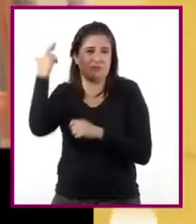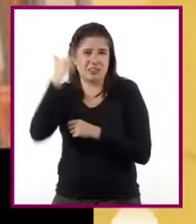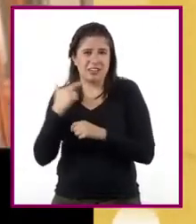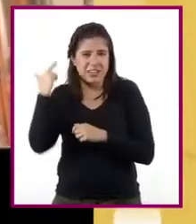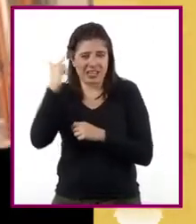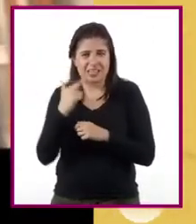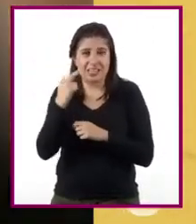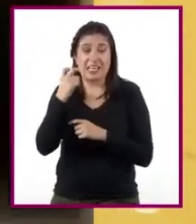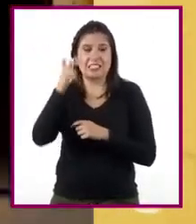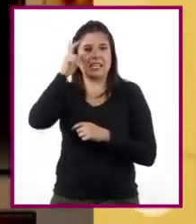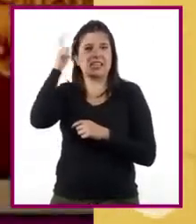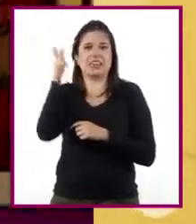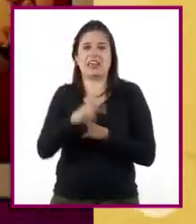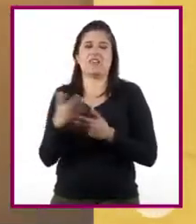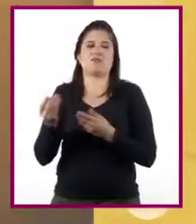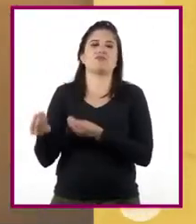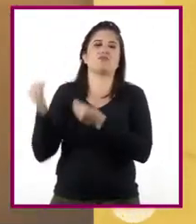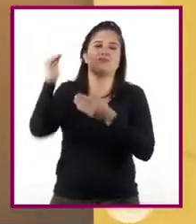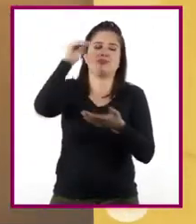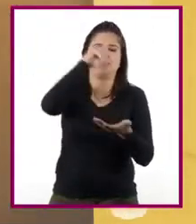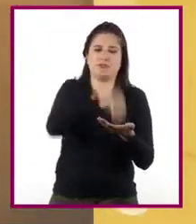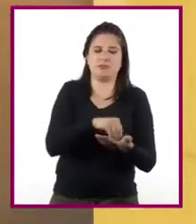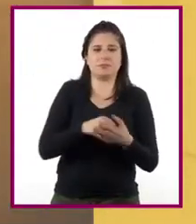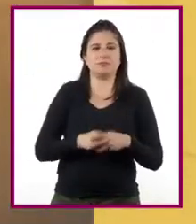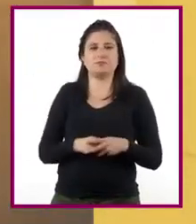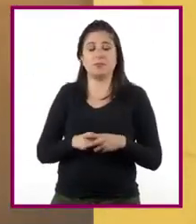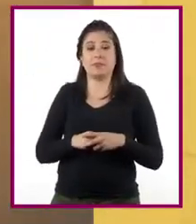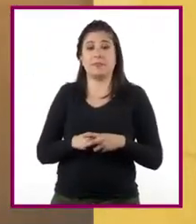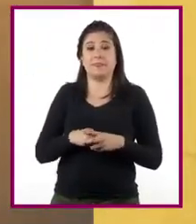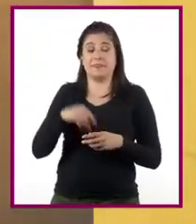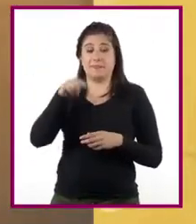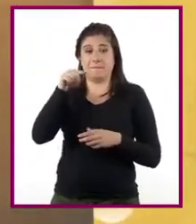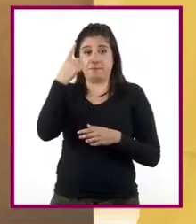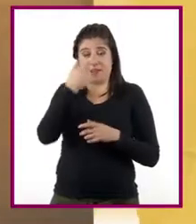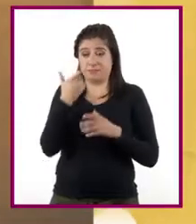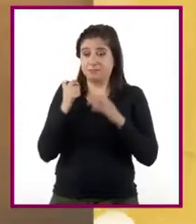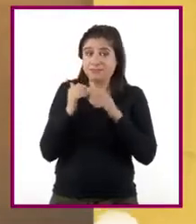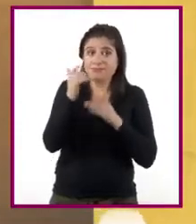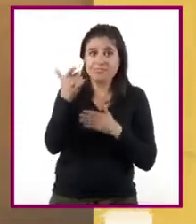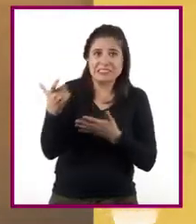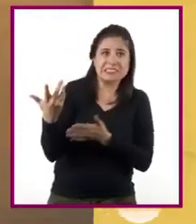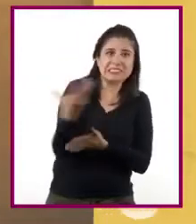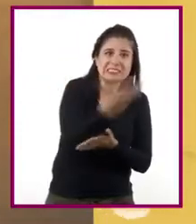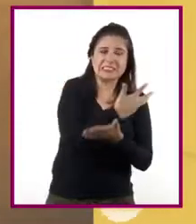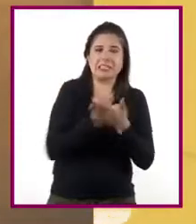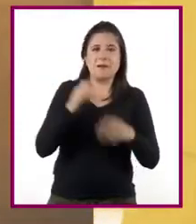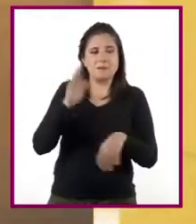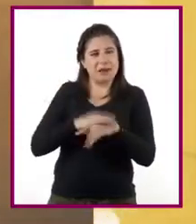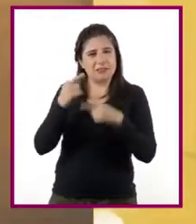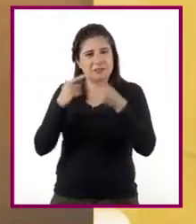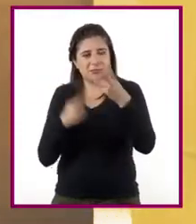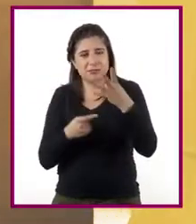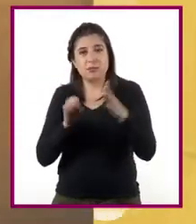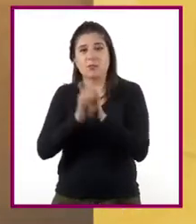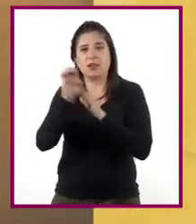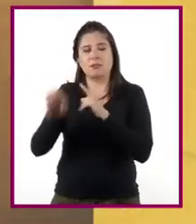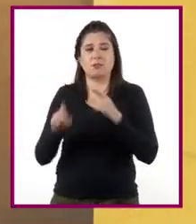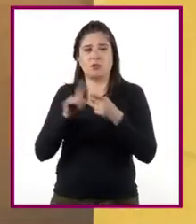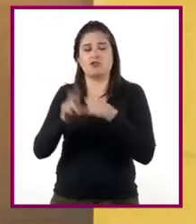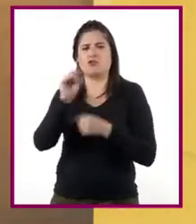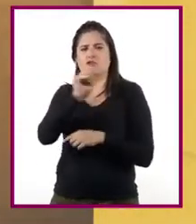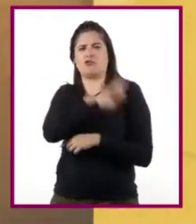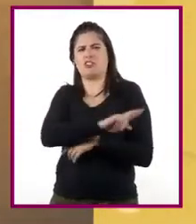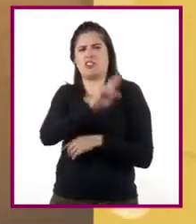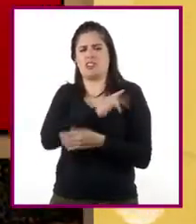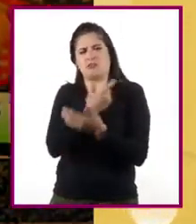insurrección de Hidalgo. Para aumentar sus ingresos, la corona empleó varios métodos. Por ejemplo, se dejó de arrendar a